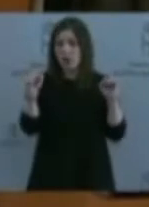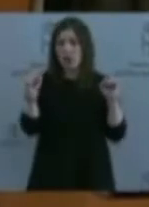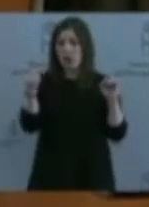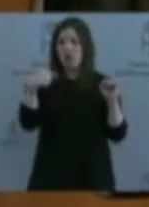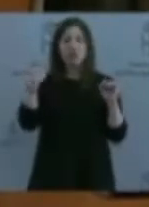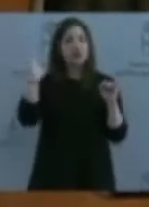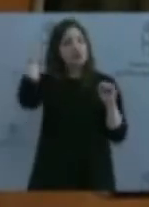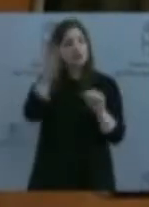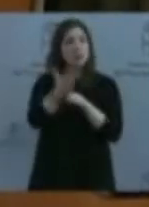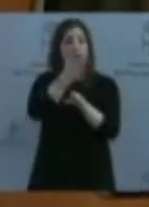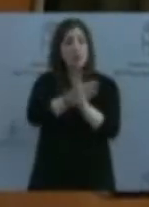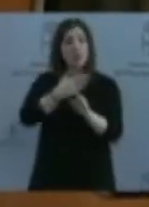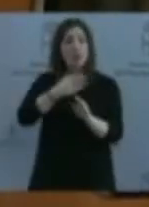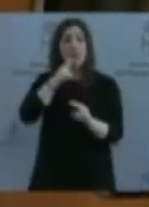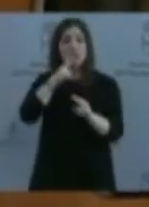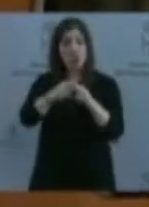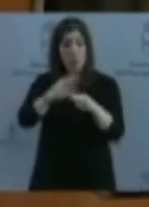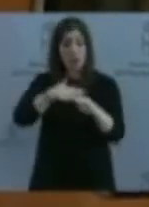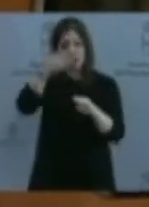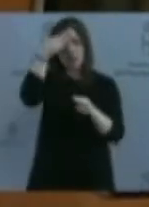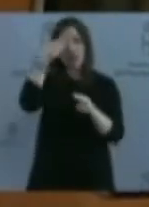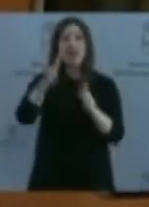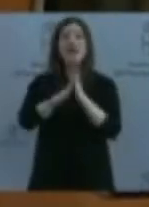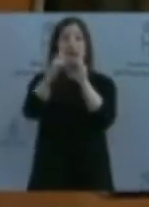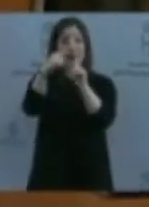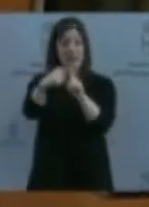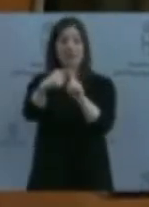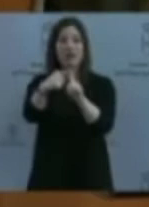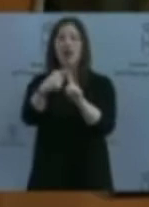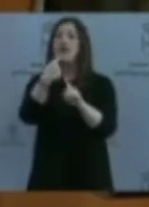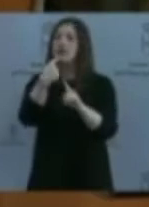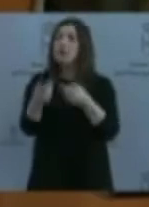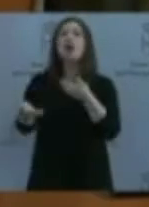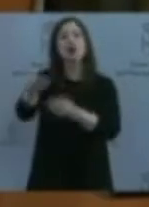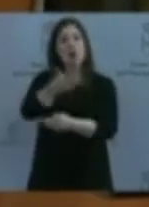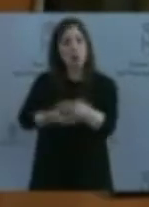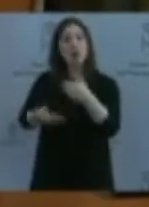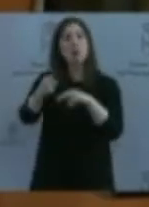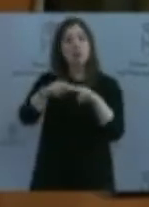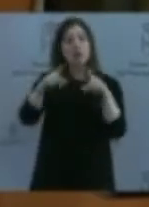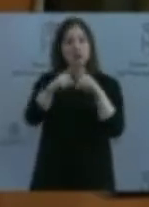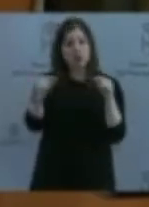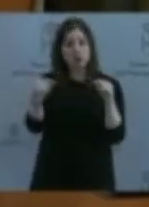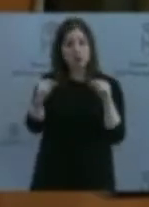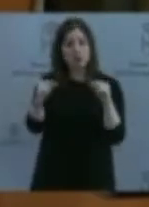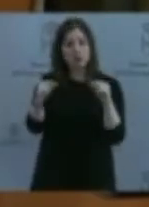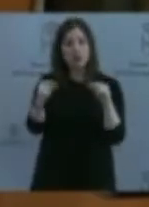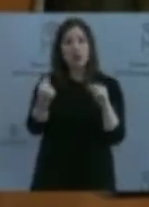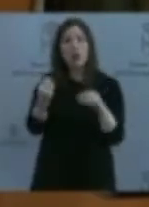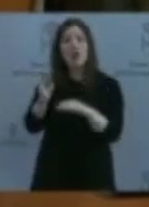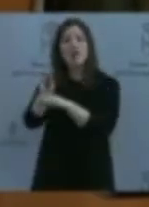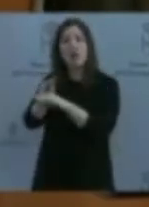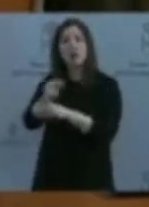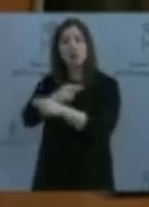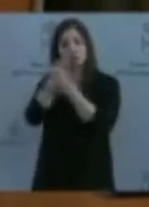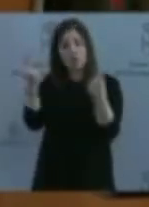arzobispo, veríamos con buenos ojos la colaboración del Principado, aportando, como siempre, fondos públicos para su conservación y